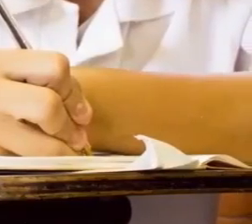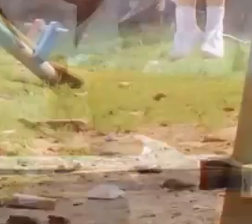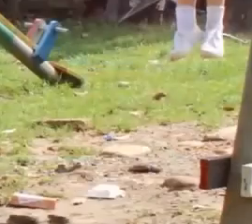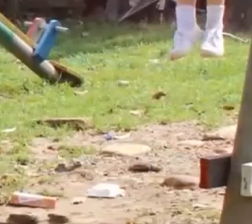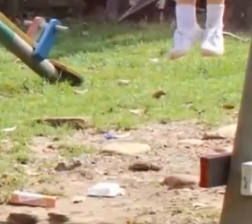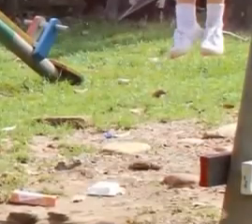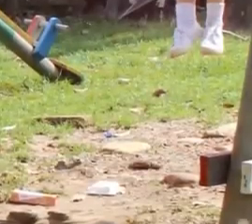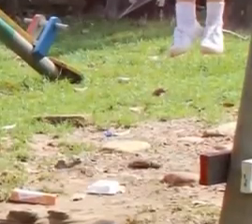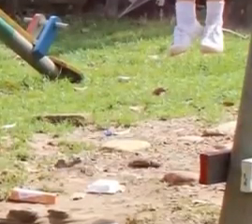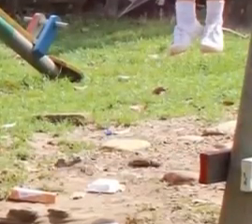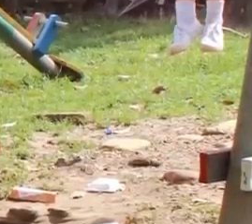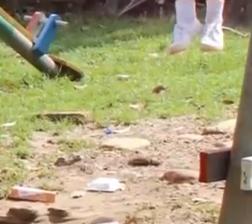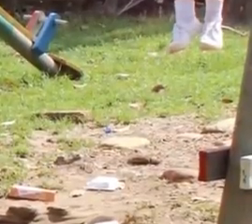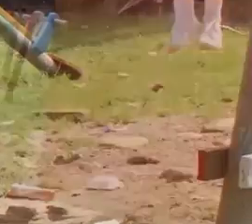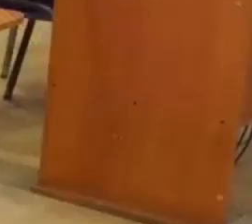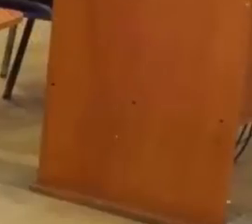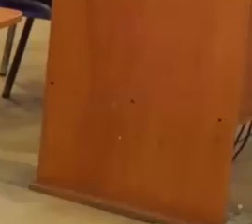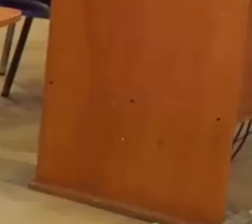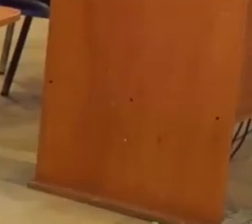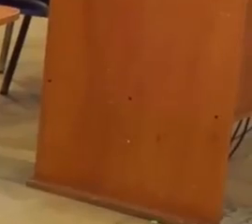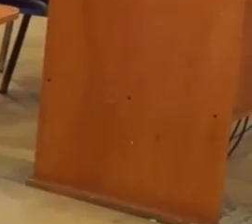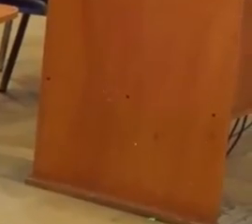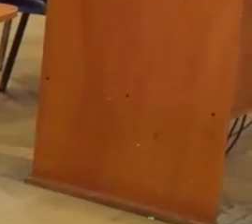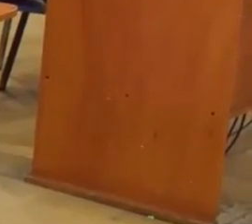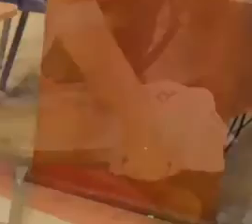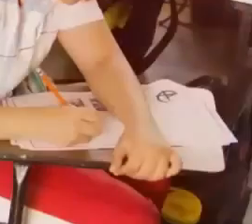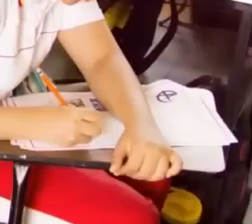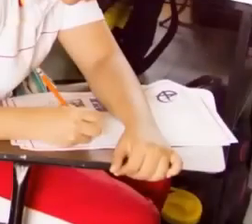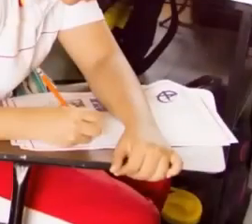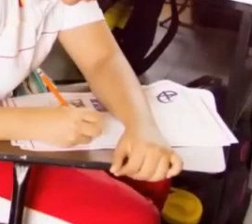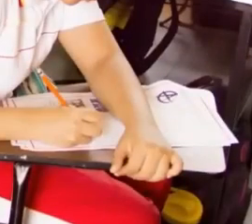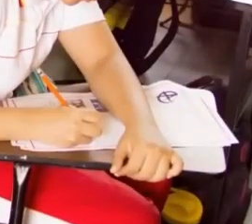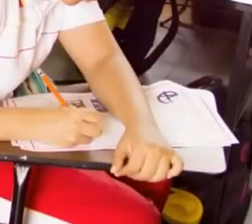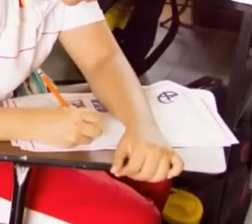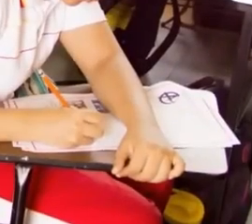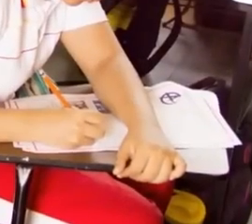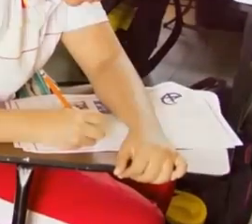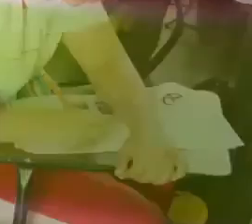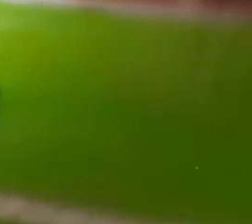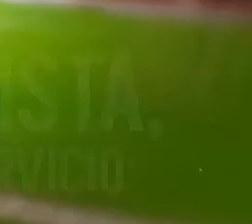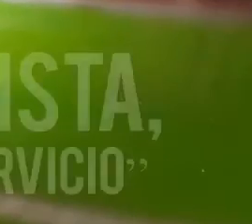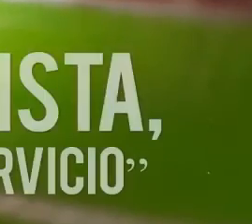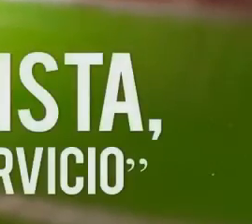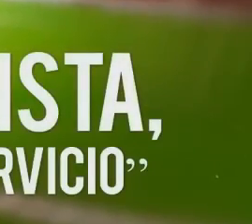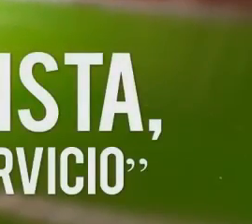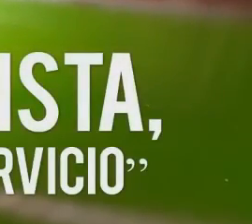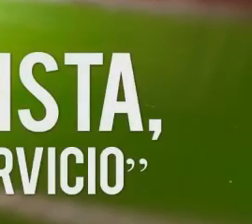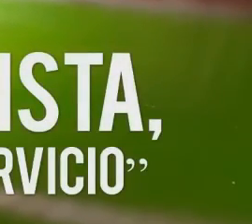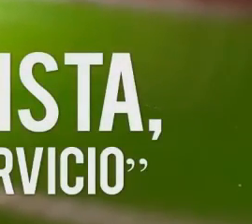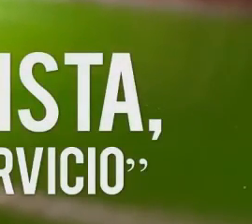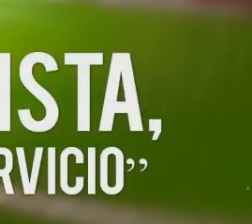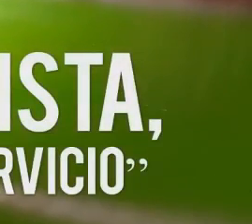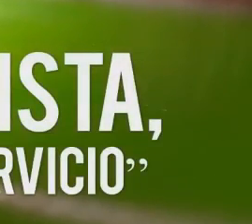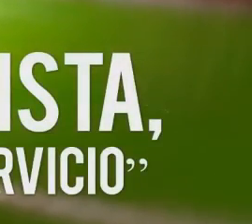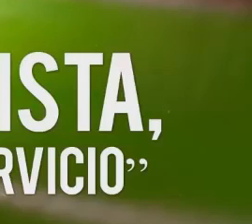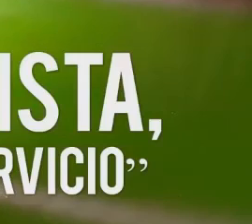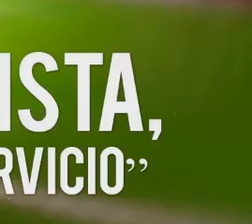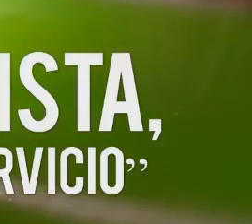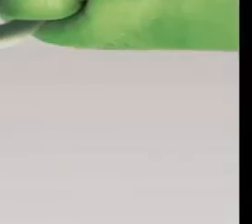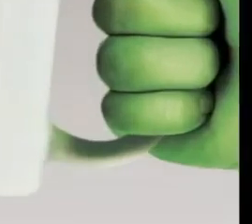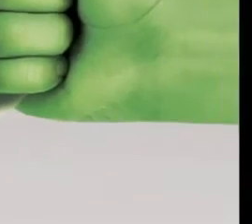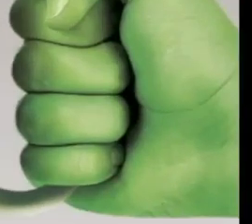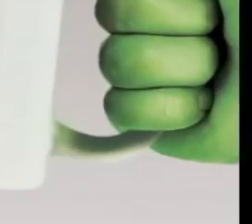auténticamente cristianos. Contamos con las mejores instalaciones de la ciudad, porque los tiempos cambian, pero los valores